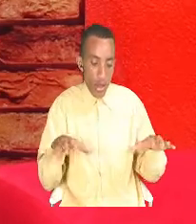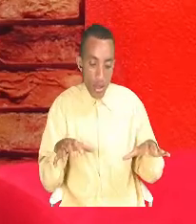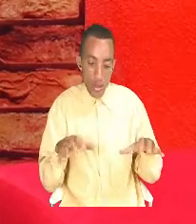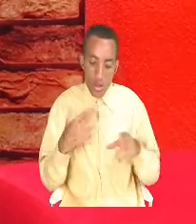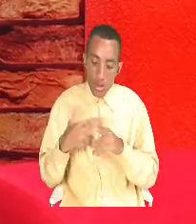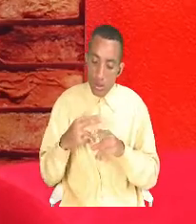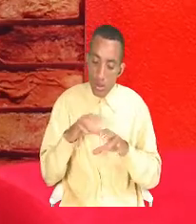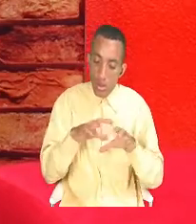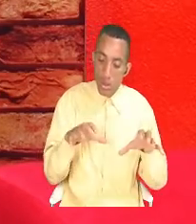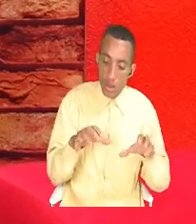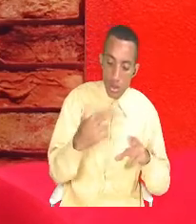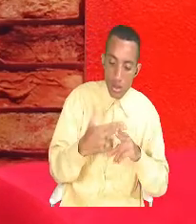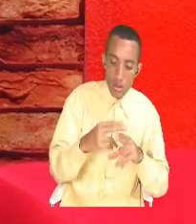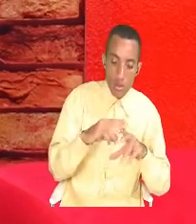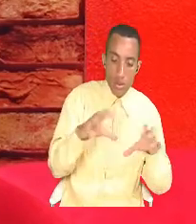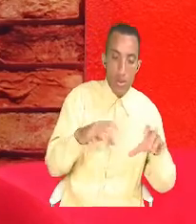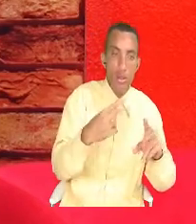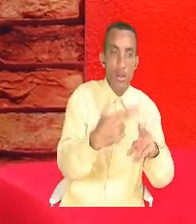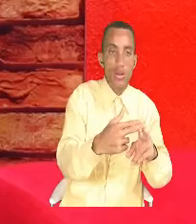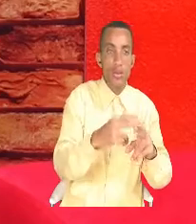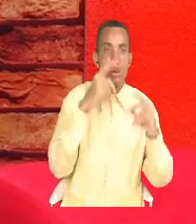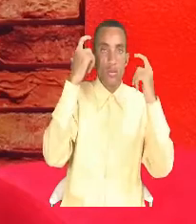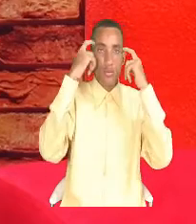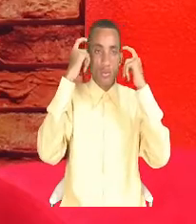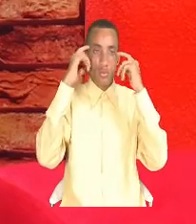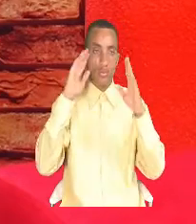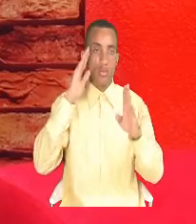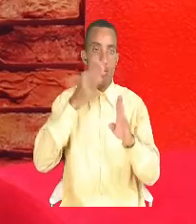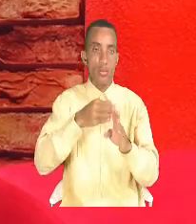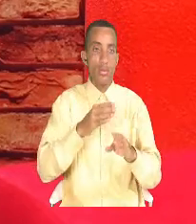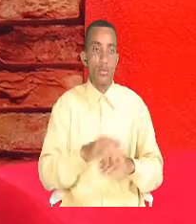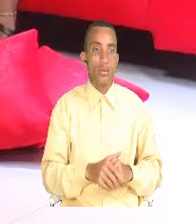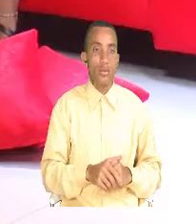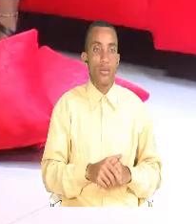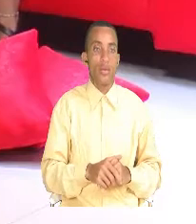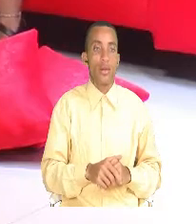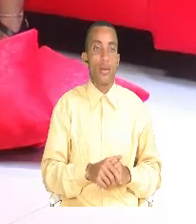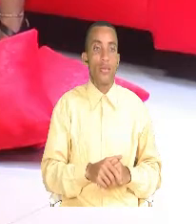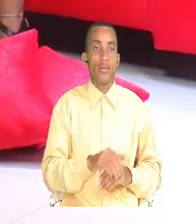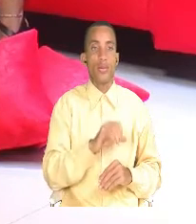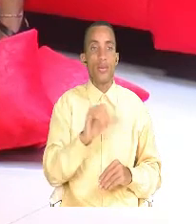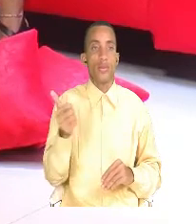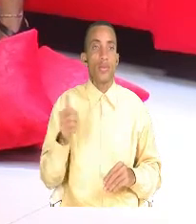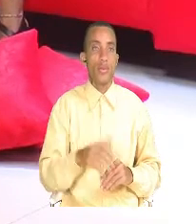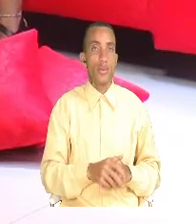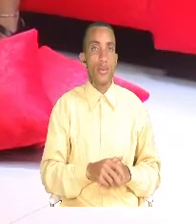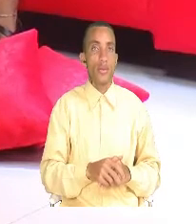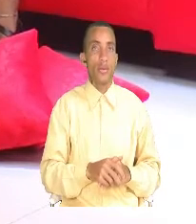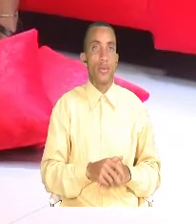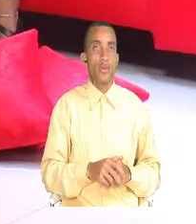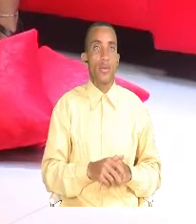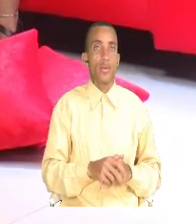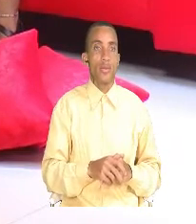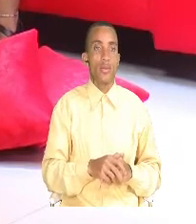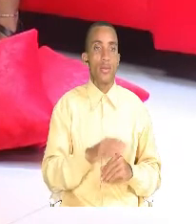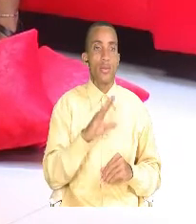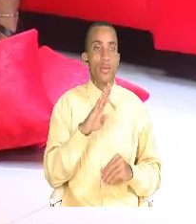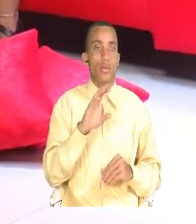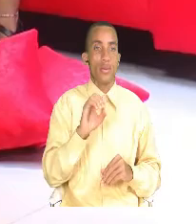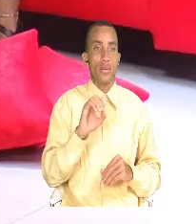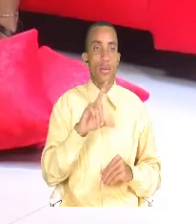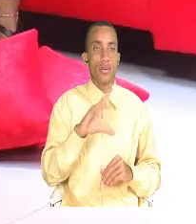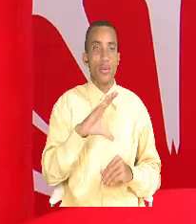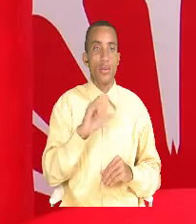enfocado como a la actividad emocional que necesitamos traer para la persona. Bueno, ¿y las piedras volcánicas de qué se